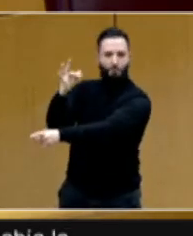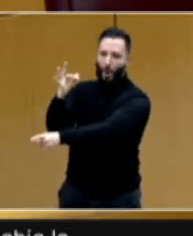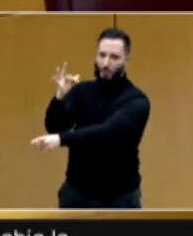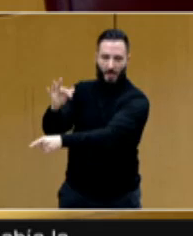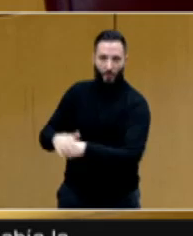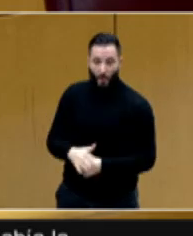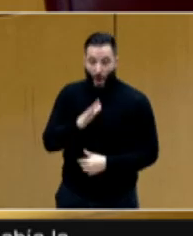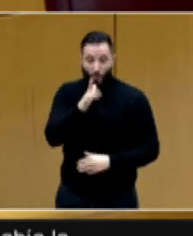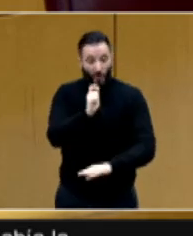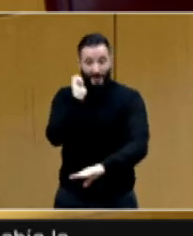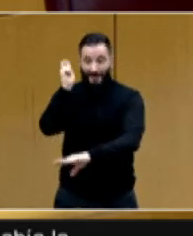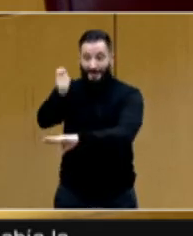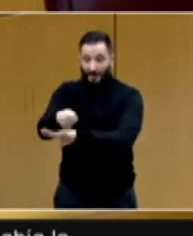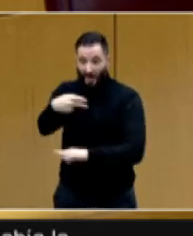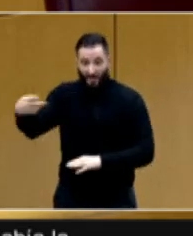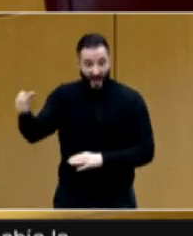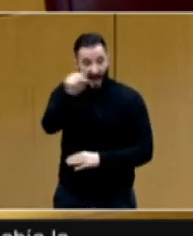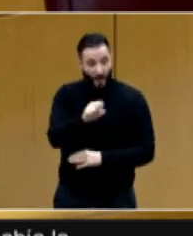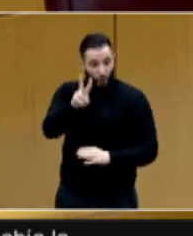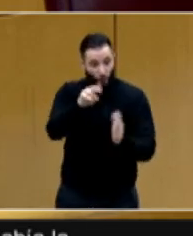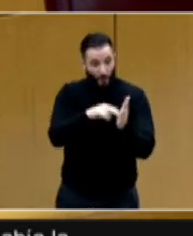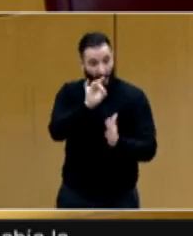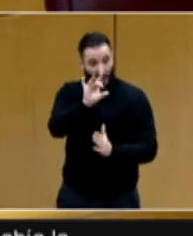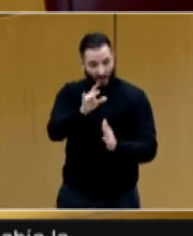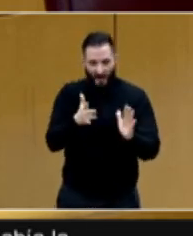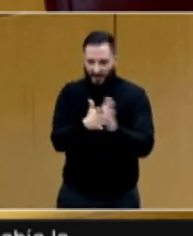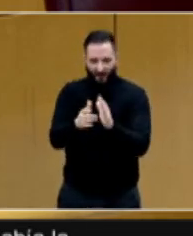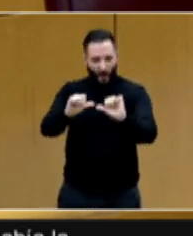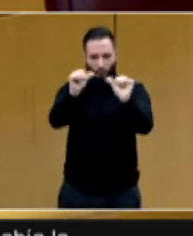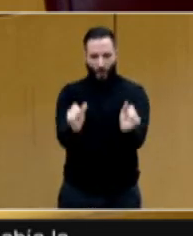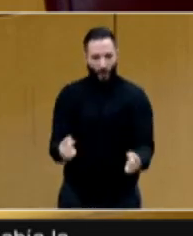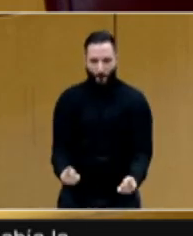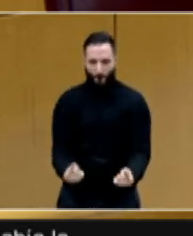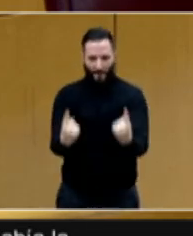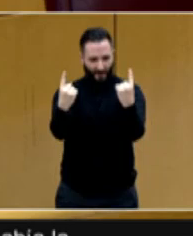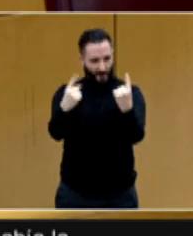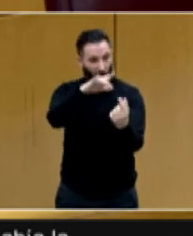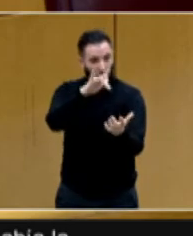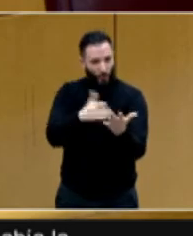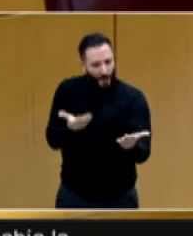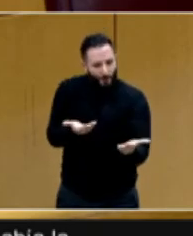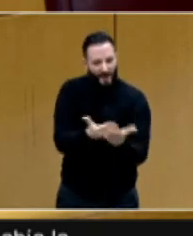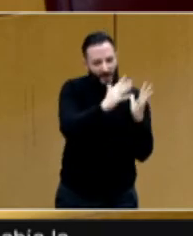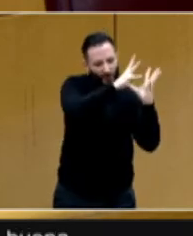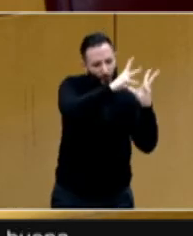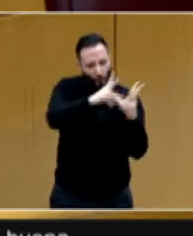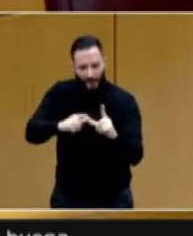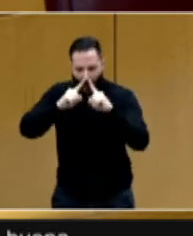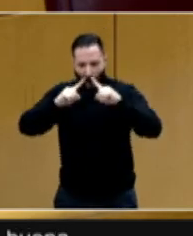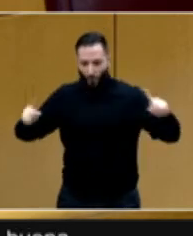porque esa sentencia para 2015 supuso un modelo que no exigía ni siquiera rendición de cuentas a la hermana